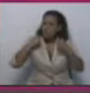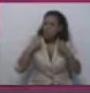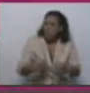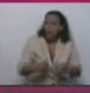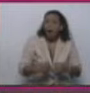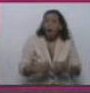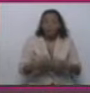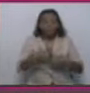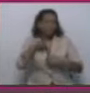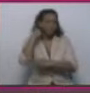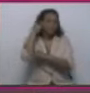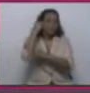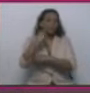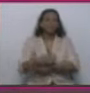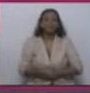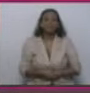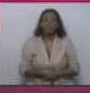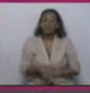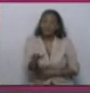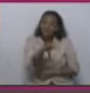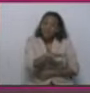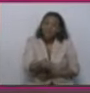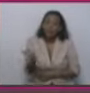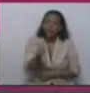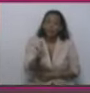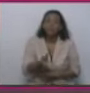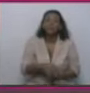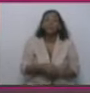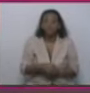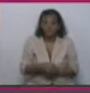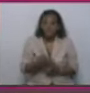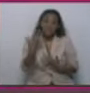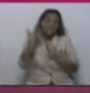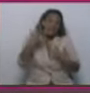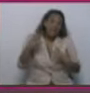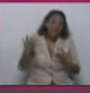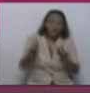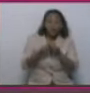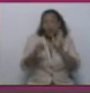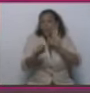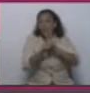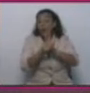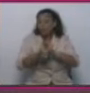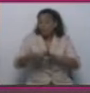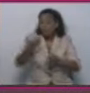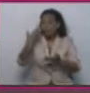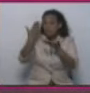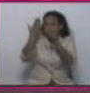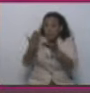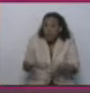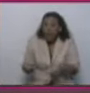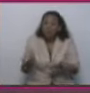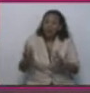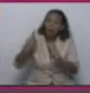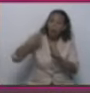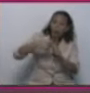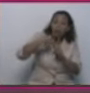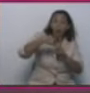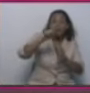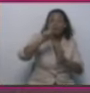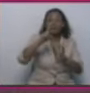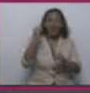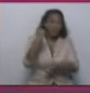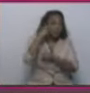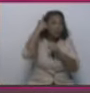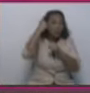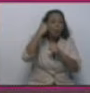y vencedoras de nuestra patria. Y se juntó ese símbolo viviente con estas otras guerreras, luchadoras